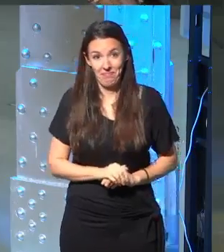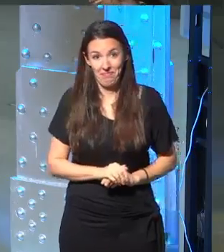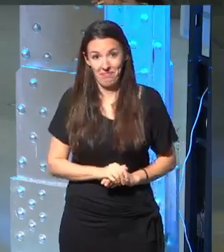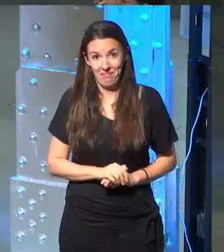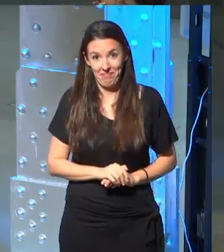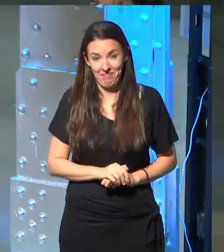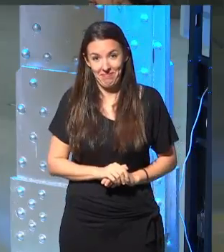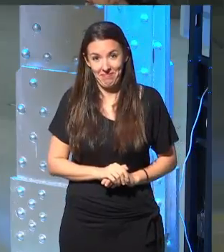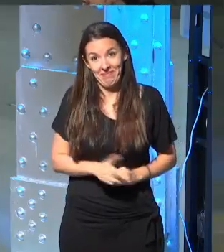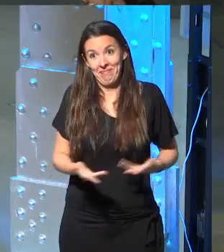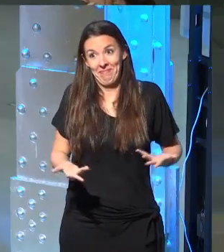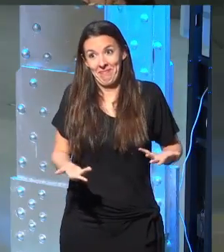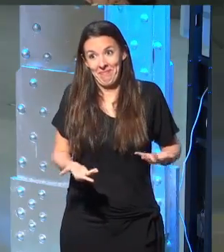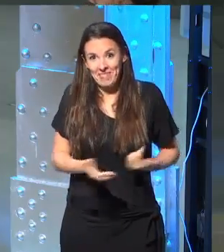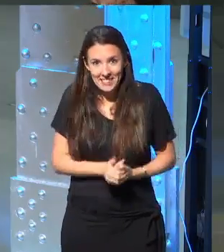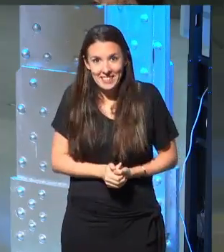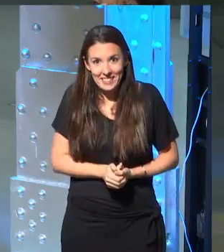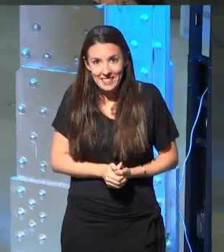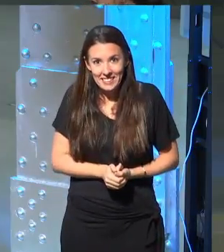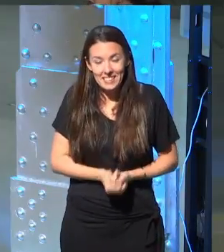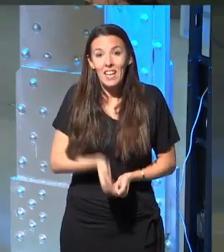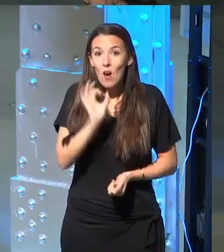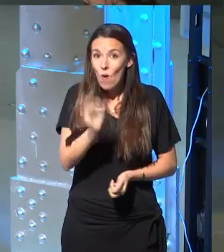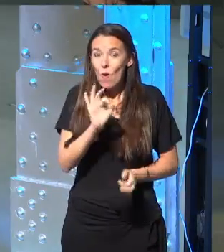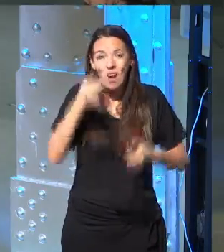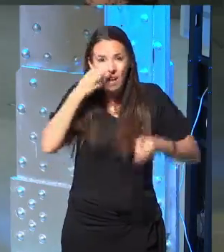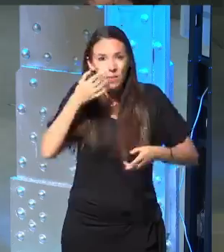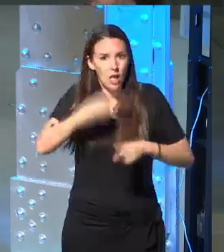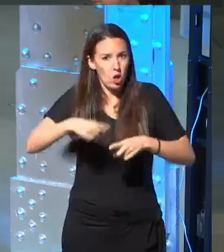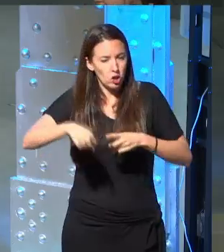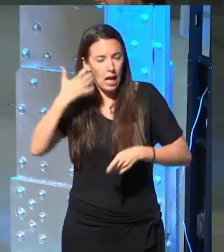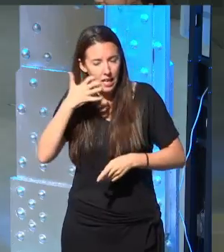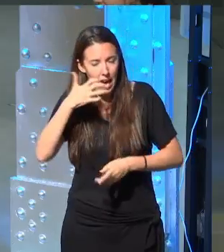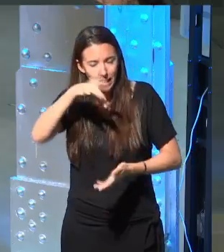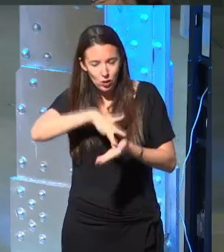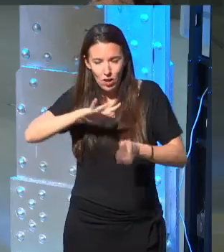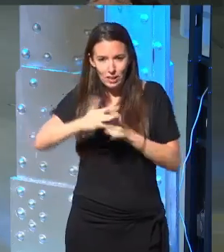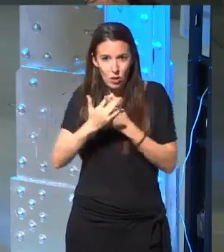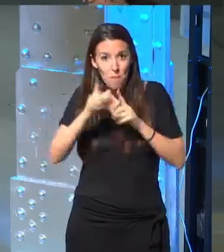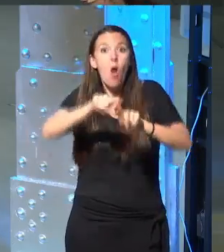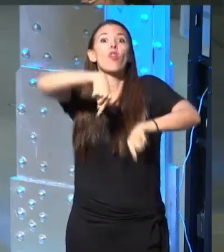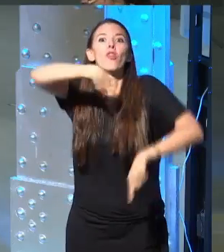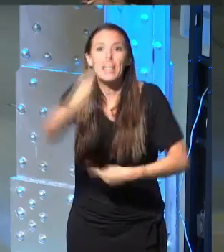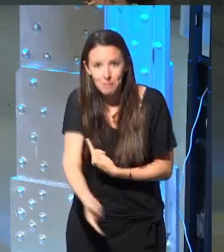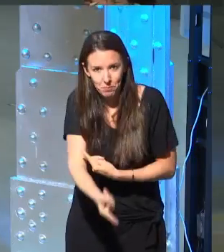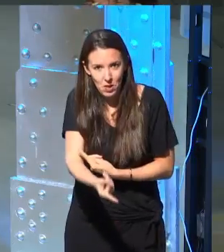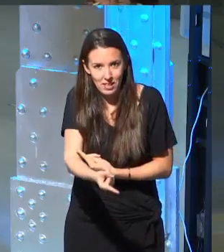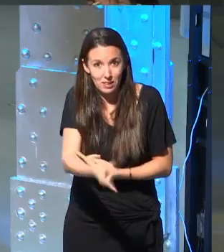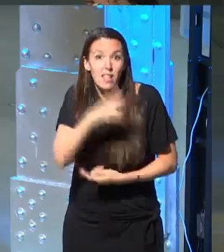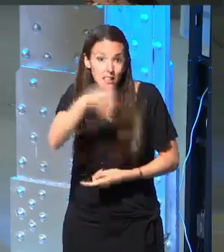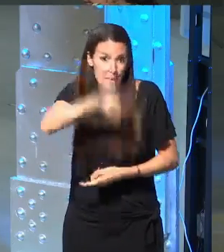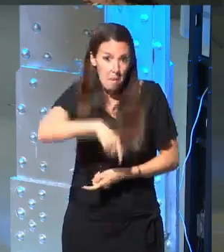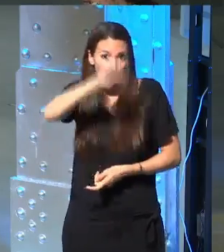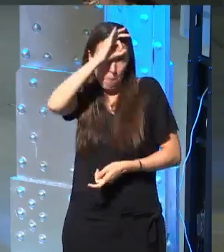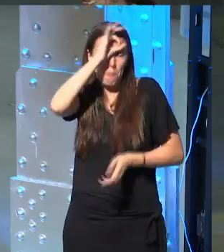Entonces, fue como... Claro. O sea, realmente, a ver, es cierto que me están pasando cosas raras, pero a posteriori. Y bueno, y durante